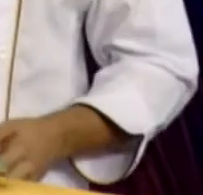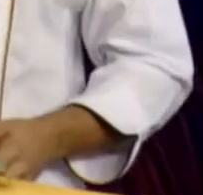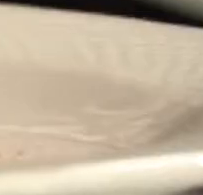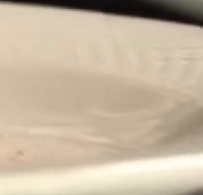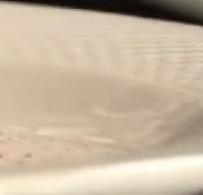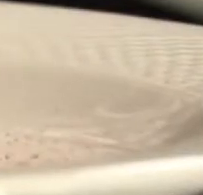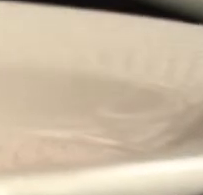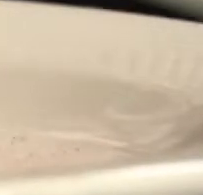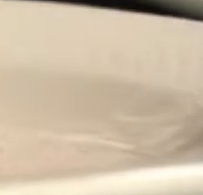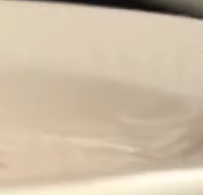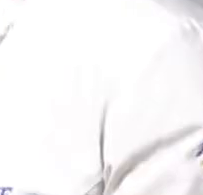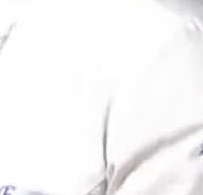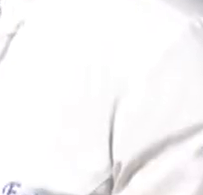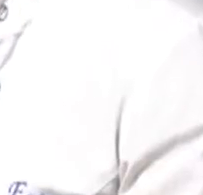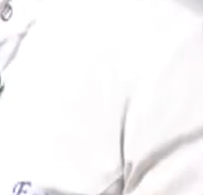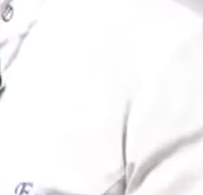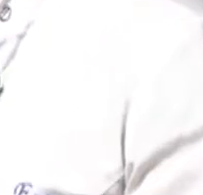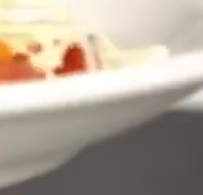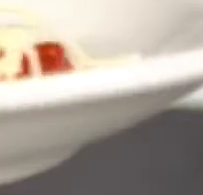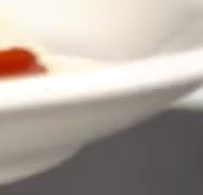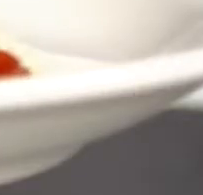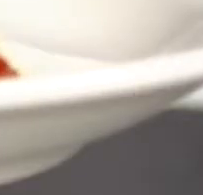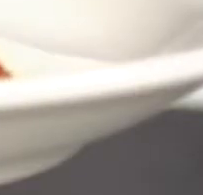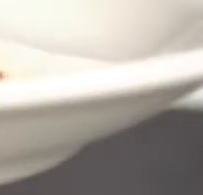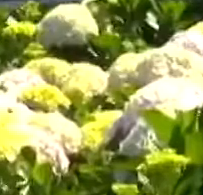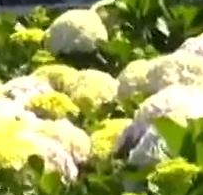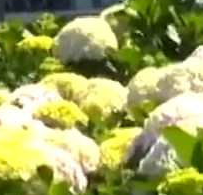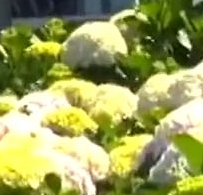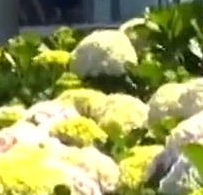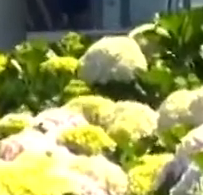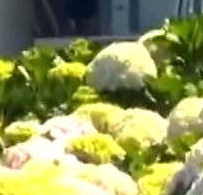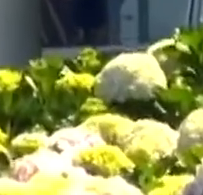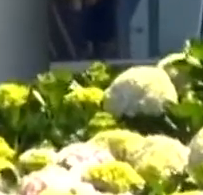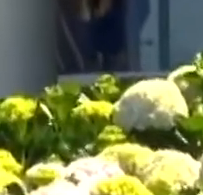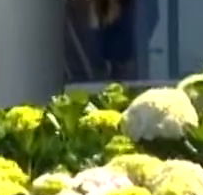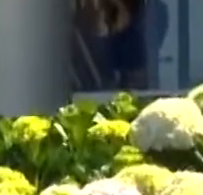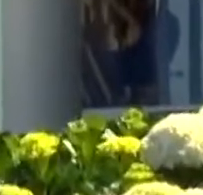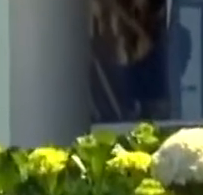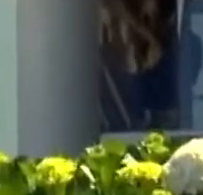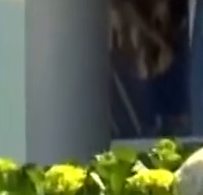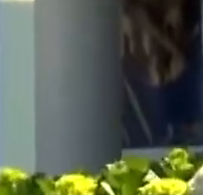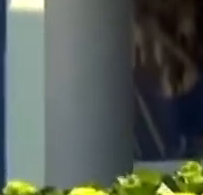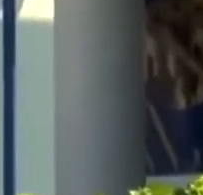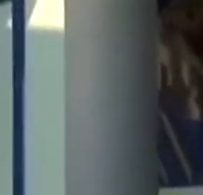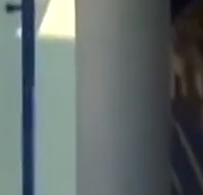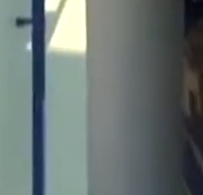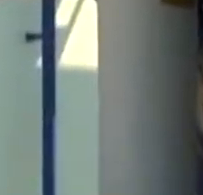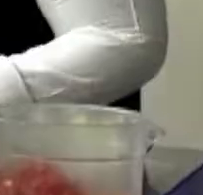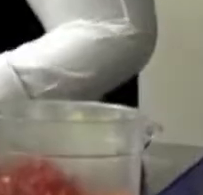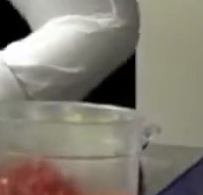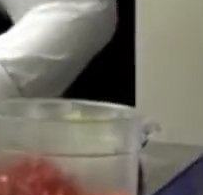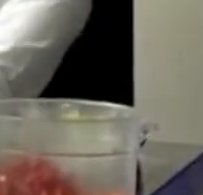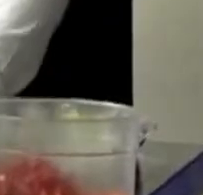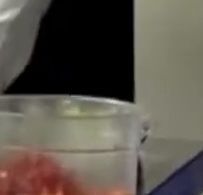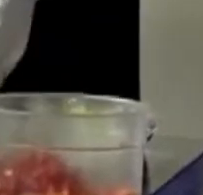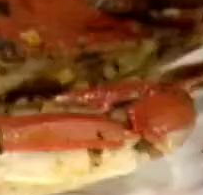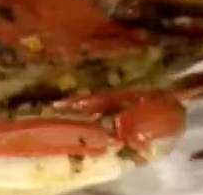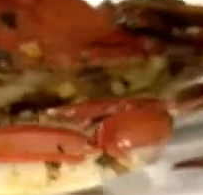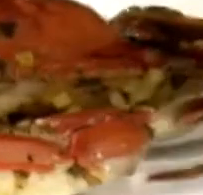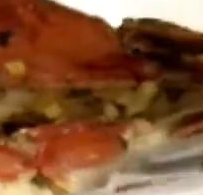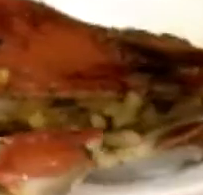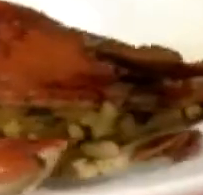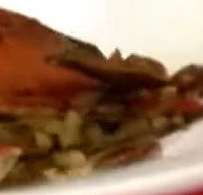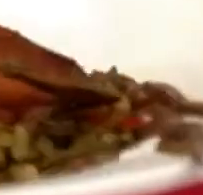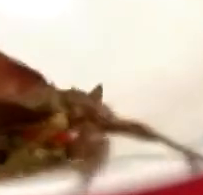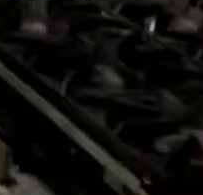convertirse en el ganador de esta competencia. Productos tradicionales, recetas típicas de nuestro país y un montón de